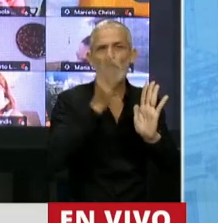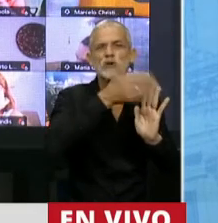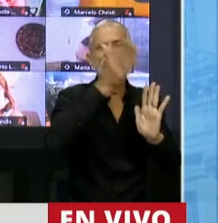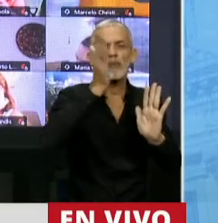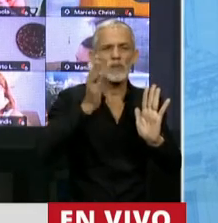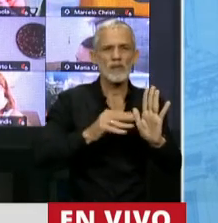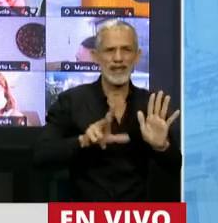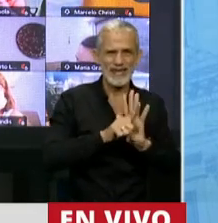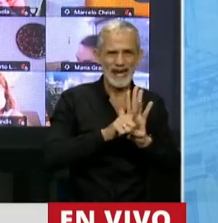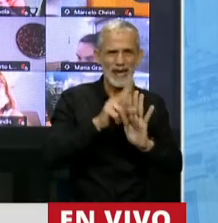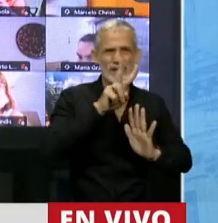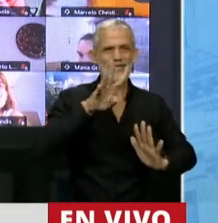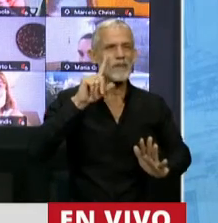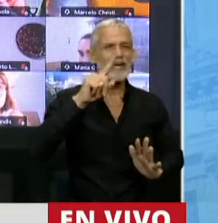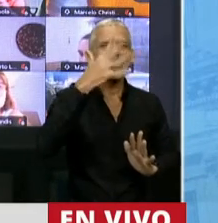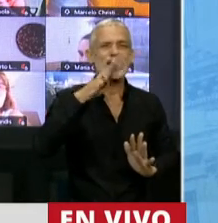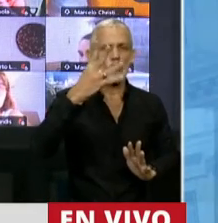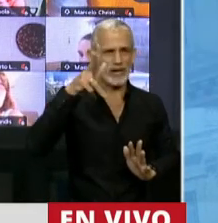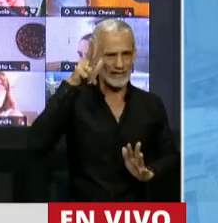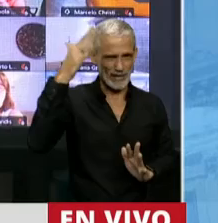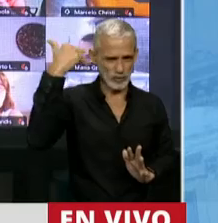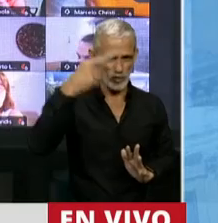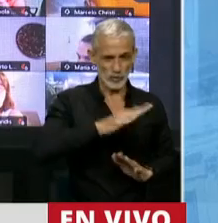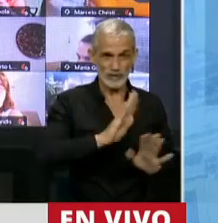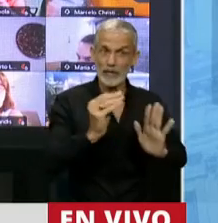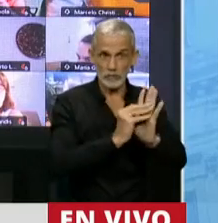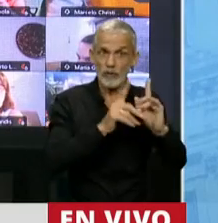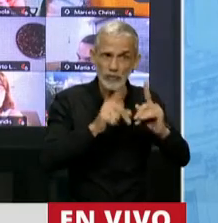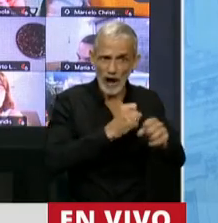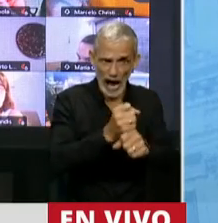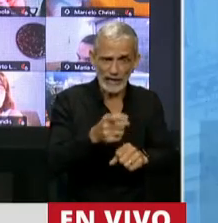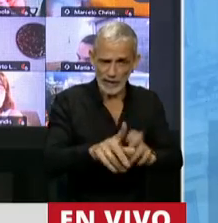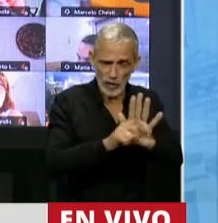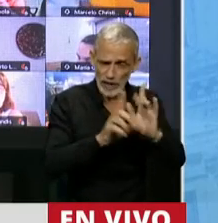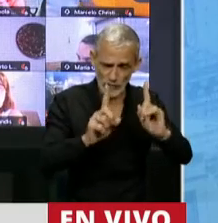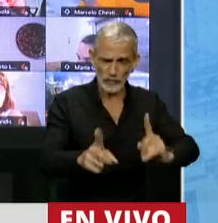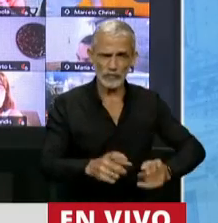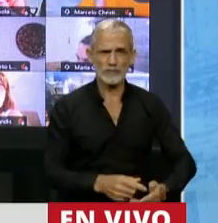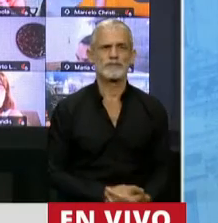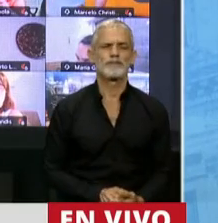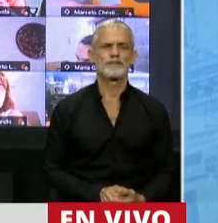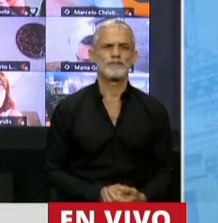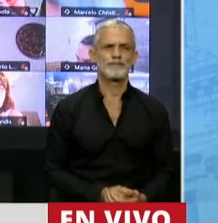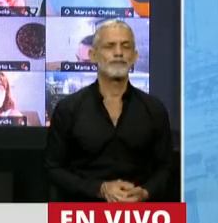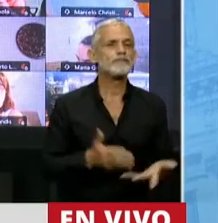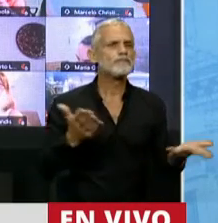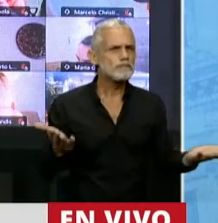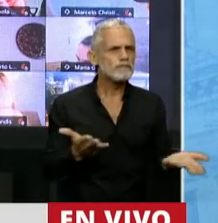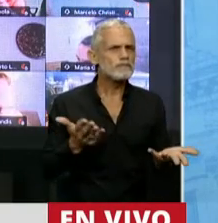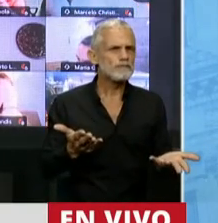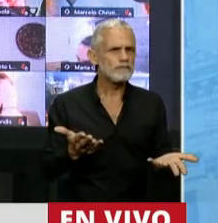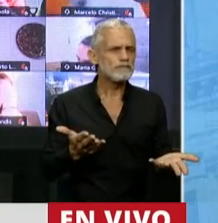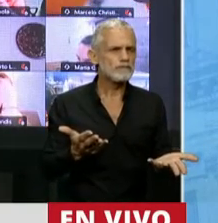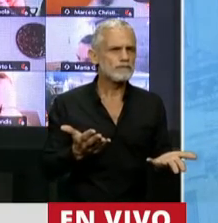de aquella ley 23.548. Vigente, absolutamente vigente. ¿Qué pasó